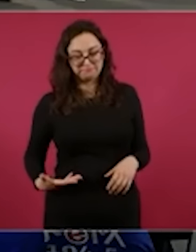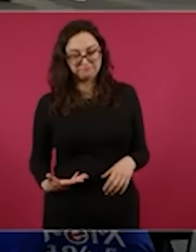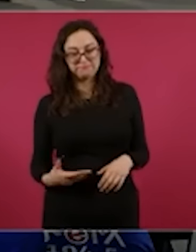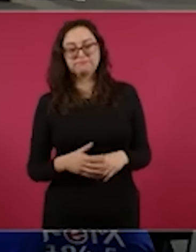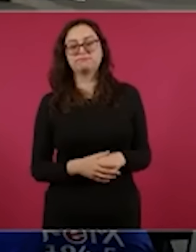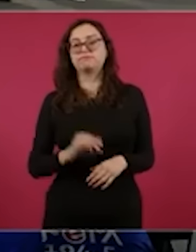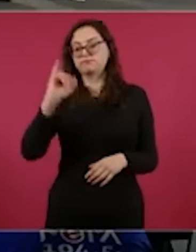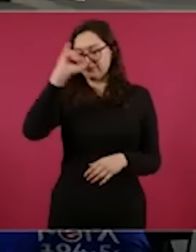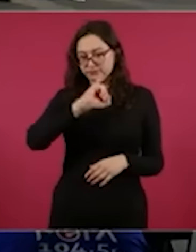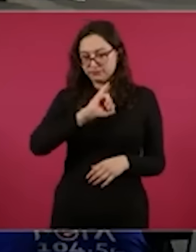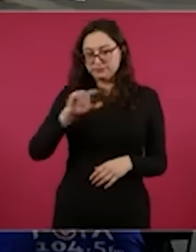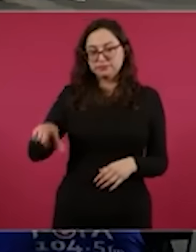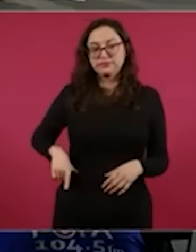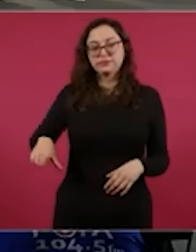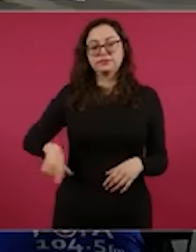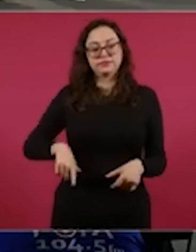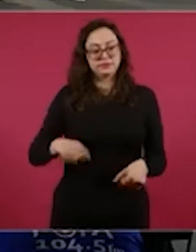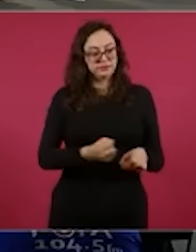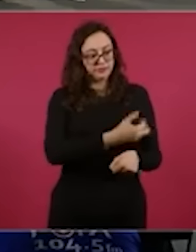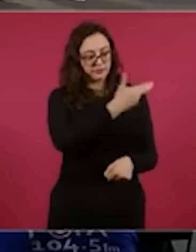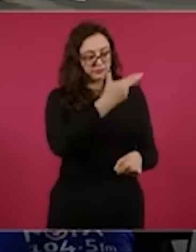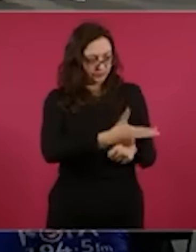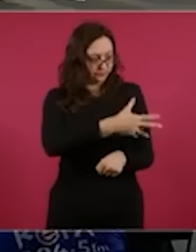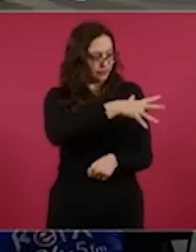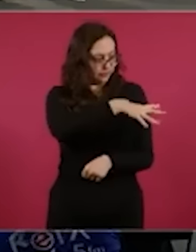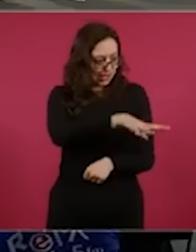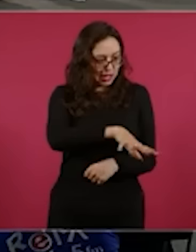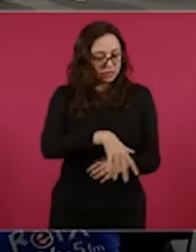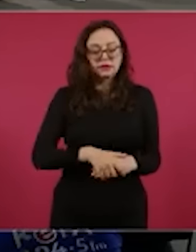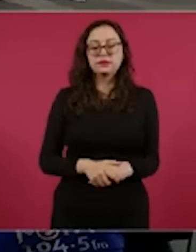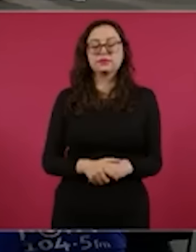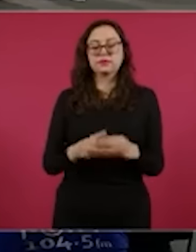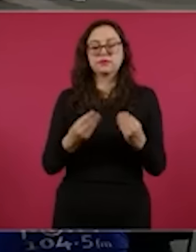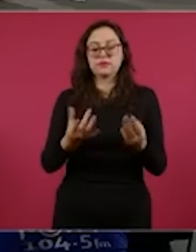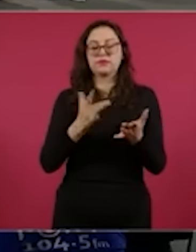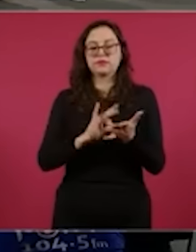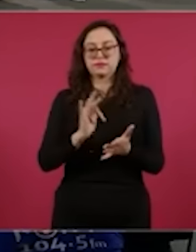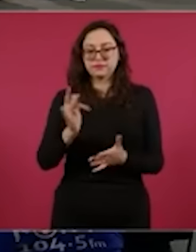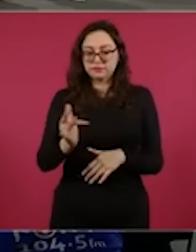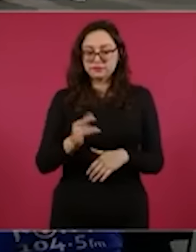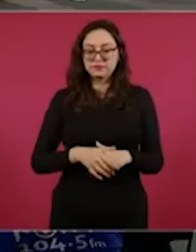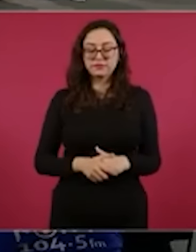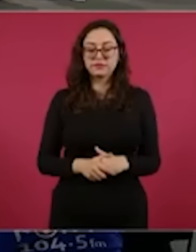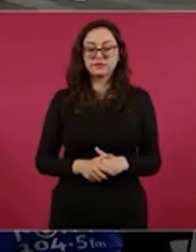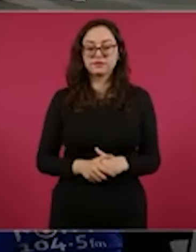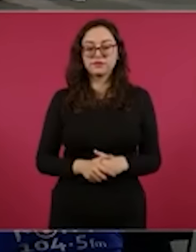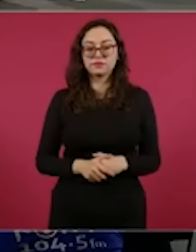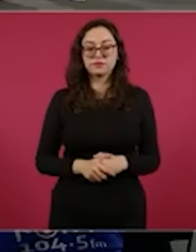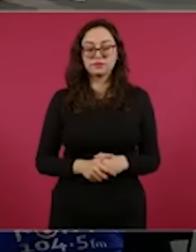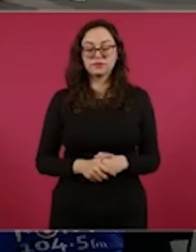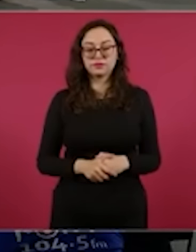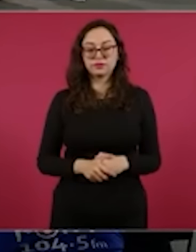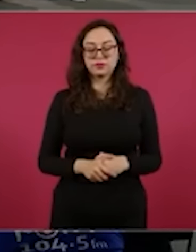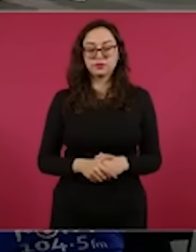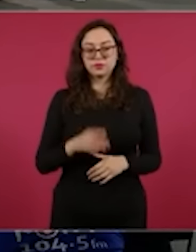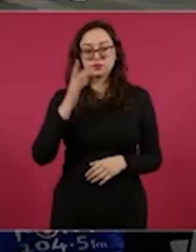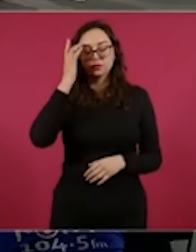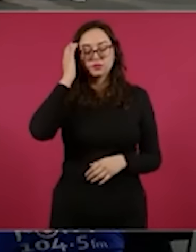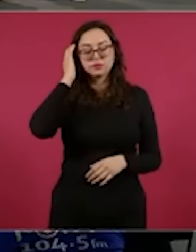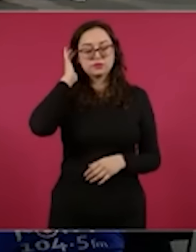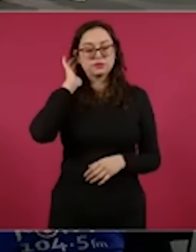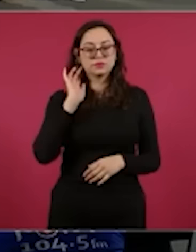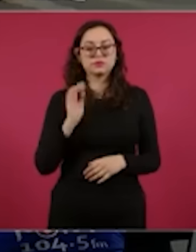jefe de gobierno, secretarios, general, muchas gracias. Realmente estaba justo comentando